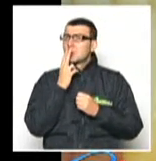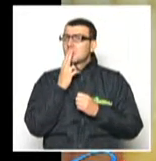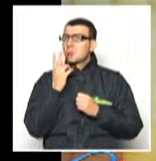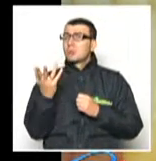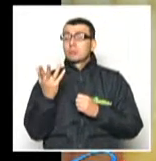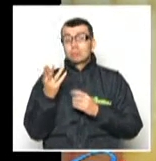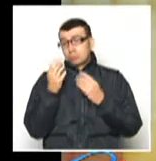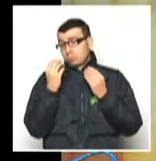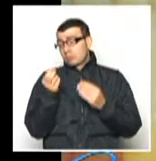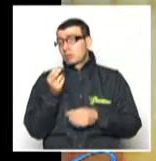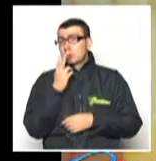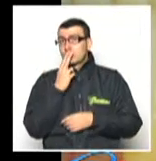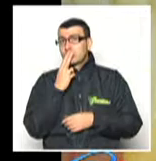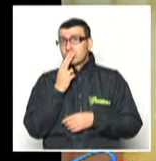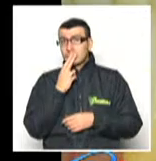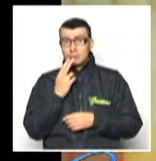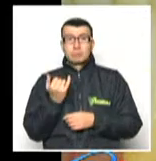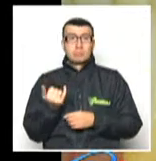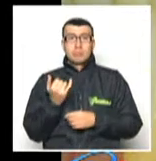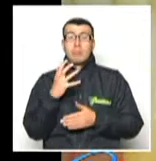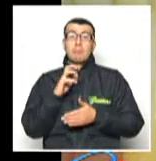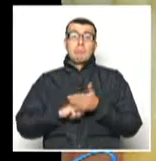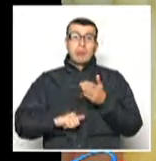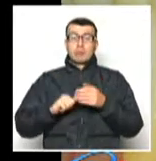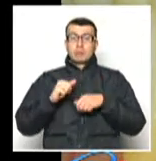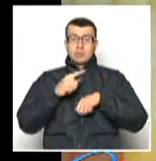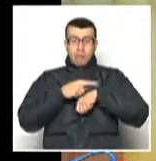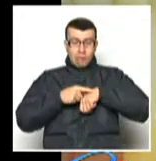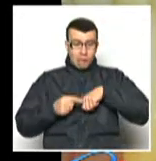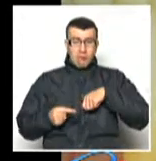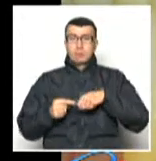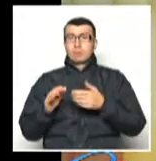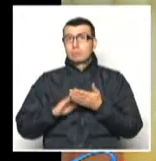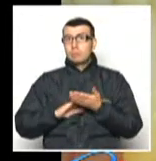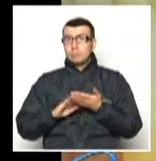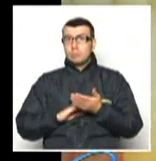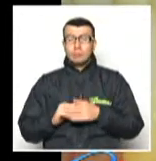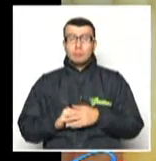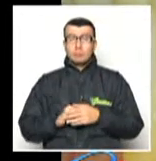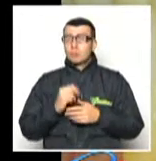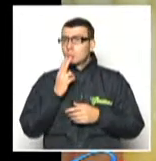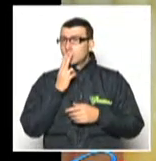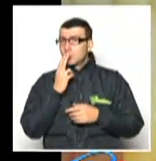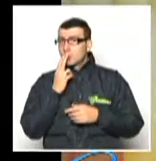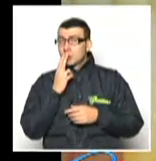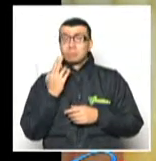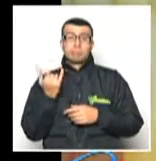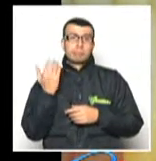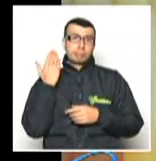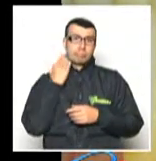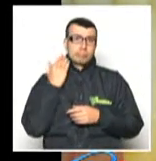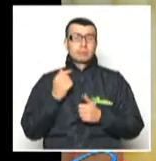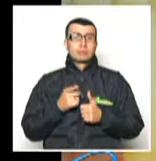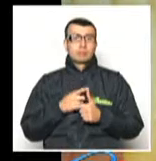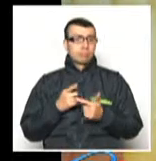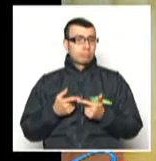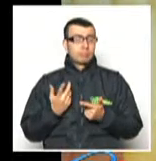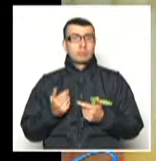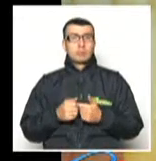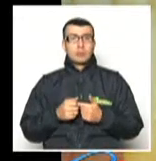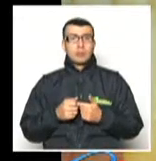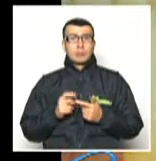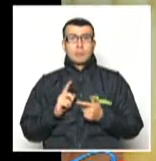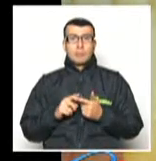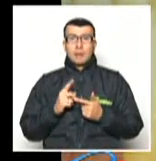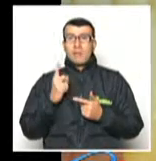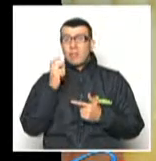El cigarrillo, sí, claro, porque disminuye mucho la cicatrización de los tejidos blandos por la vasoconstricción del cigarrillo. El cigarrillo, la